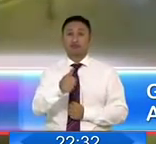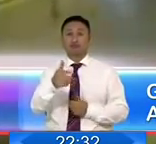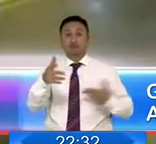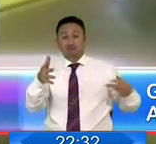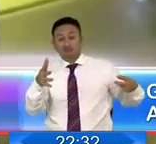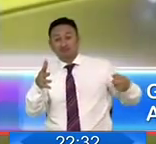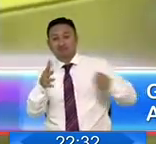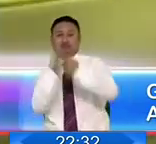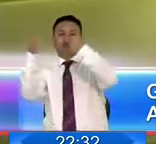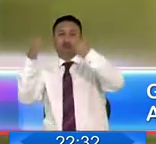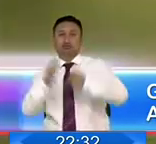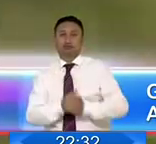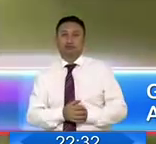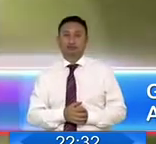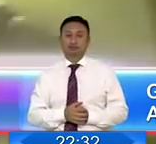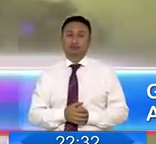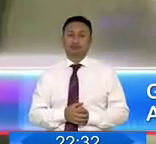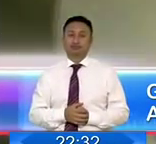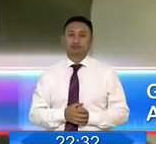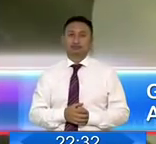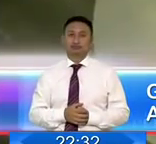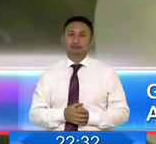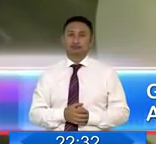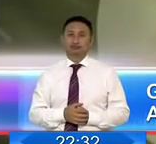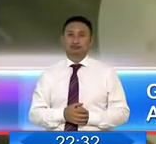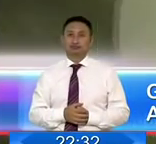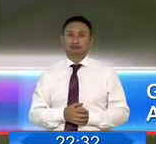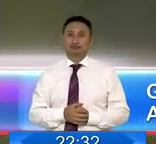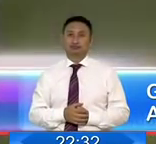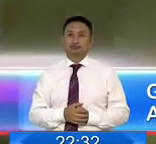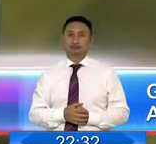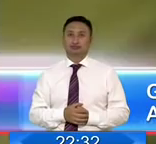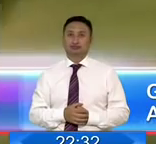parterre central de la ruta.